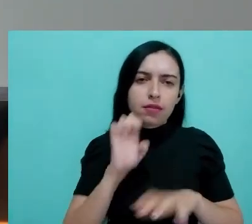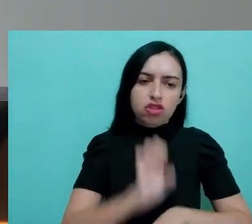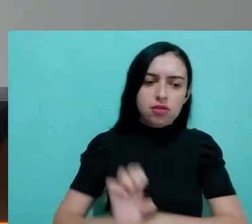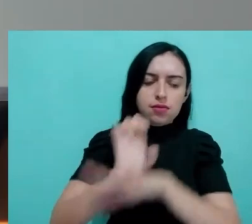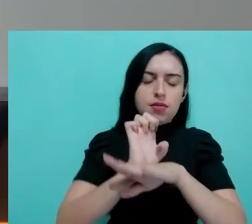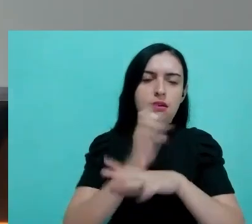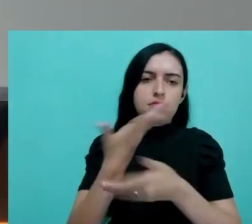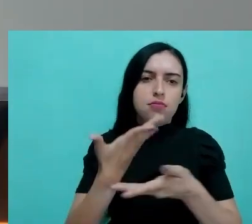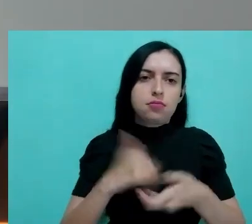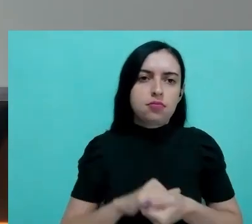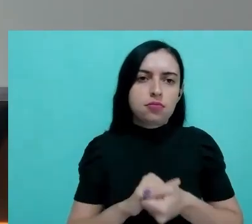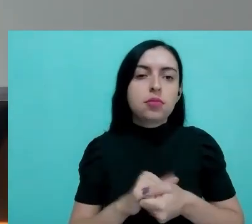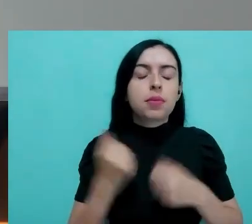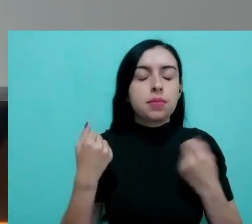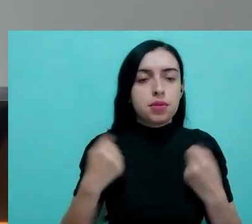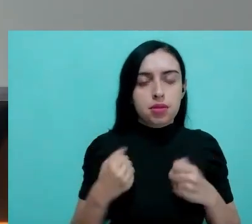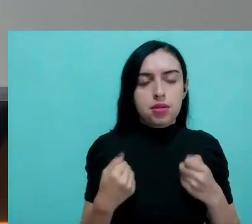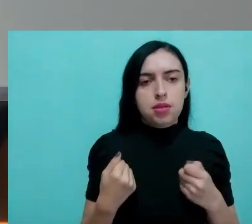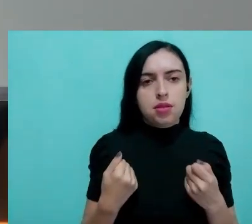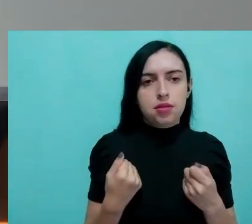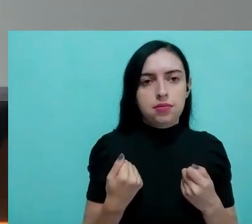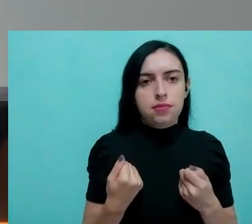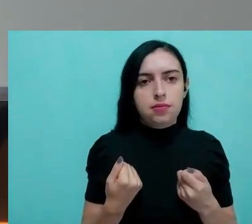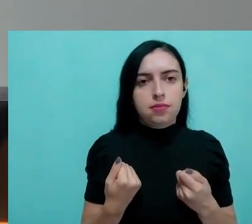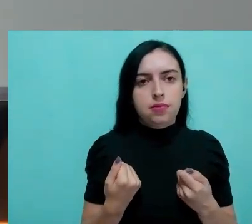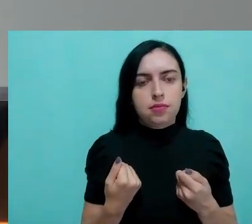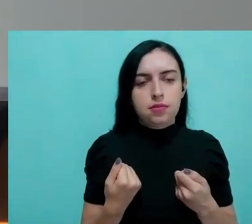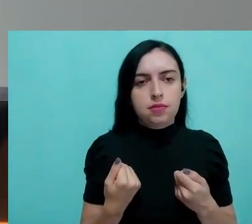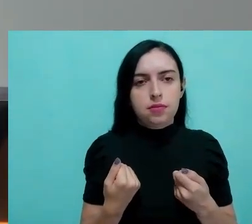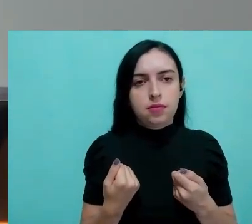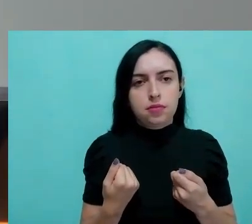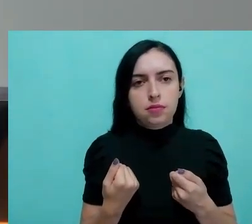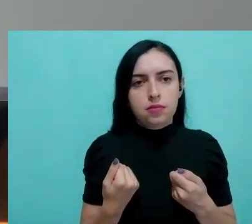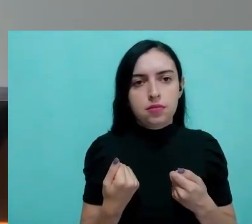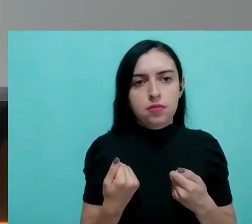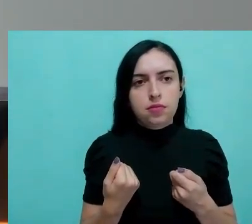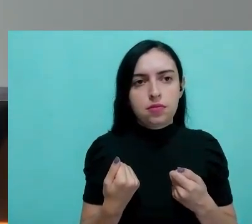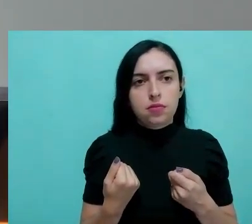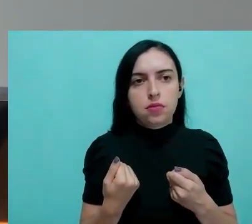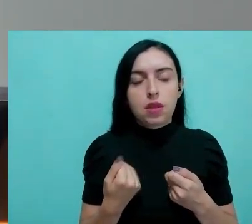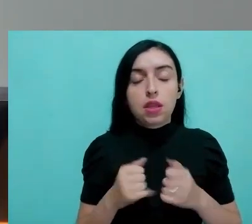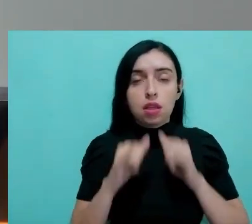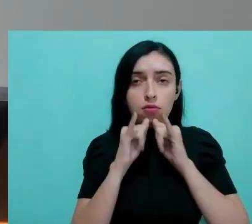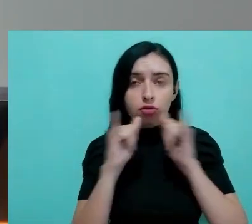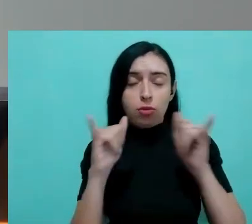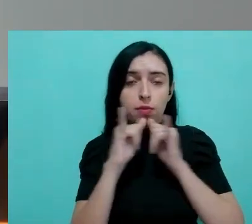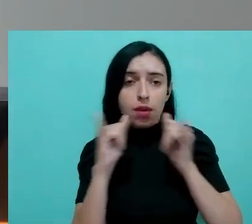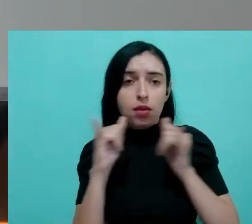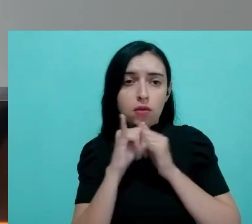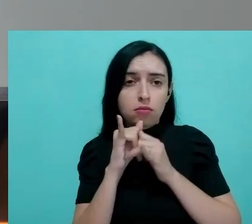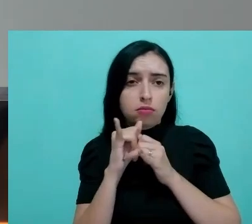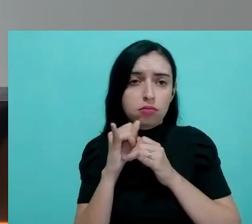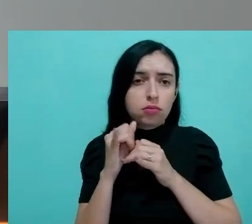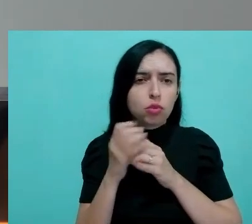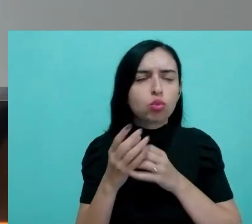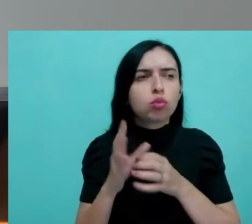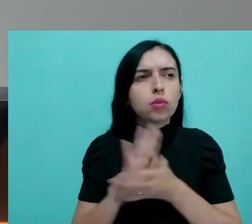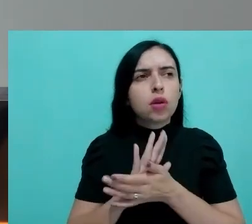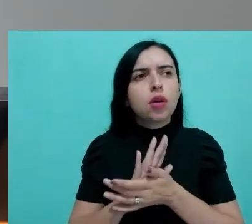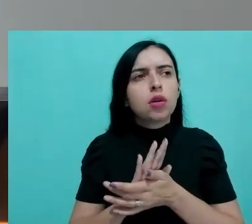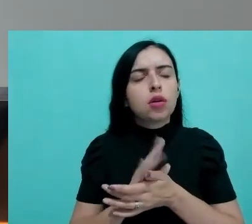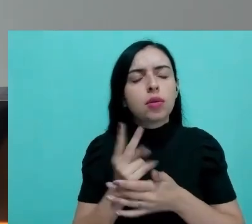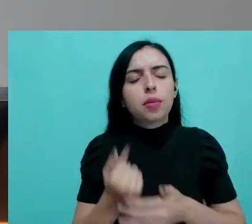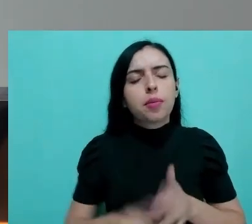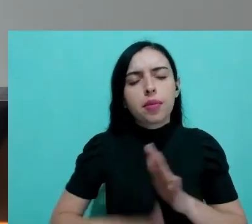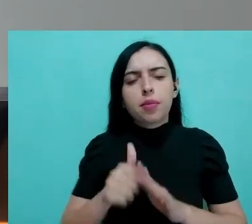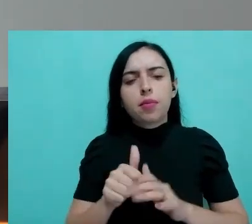Es precisamente lo que expresa el título o el último título de la primera